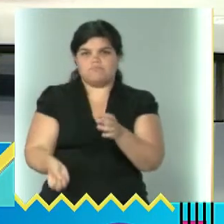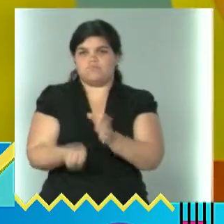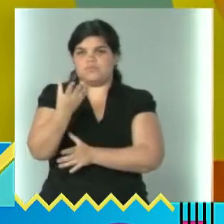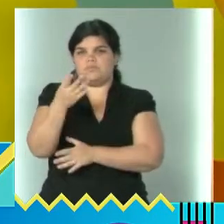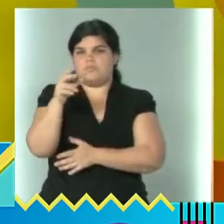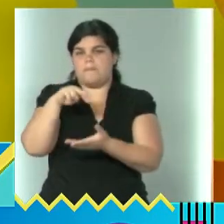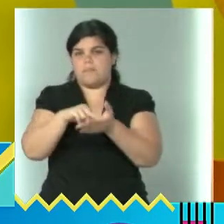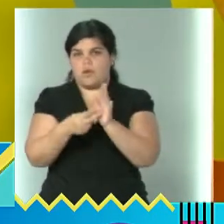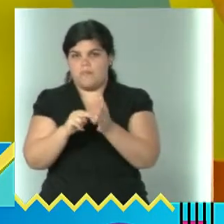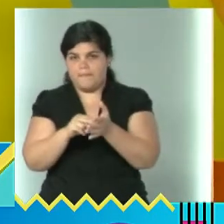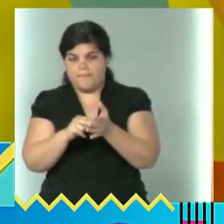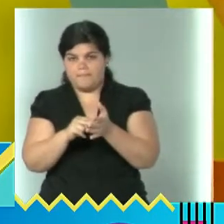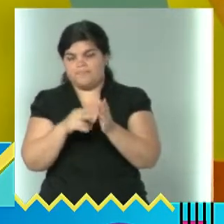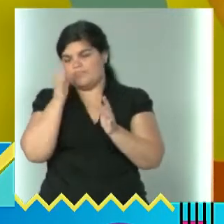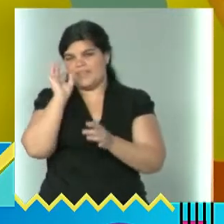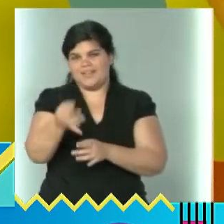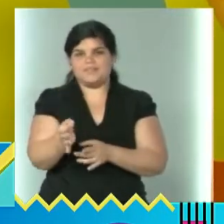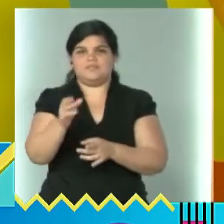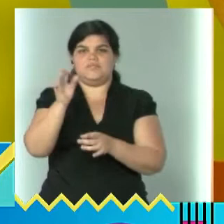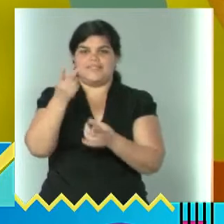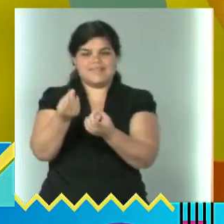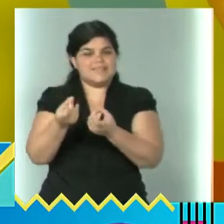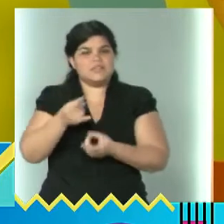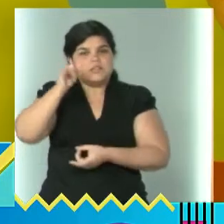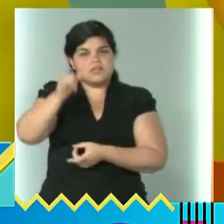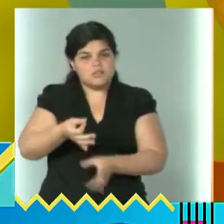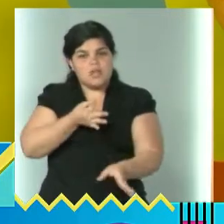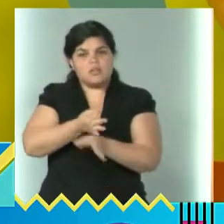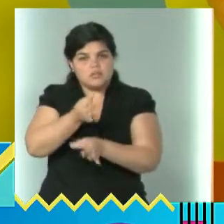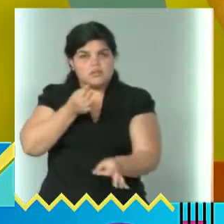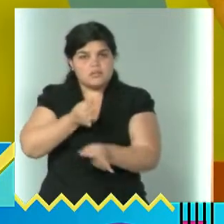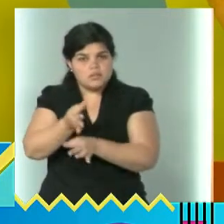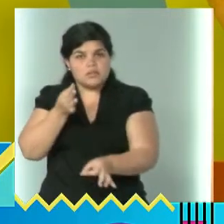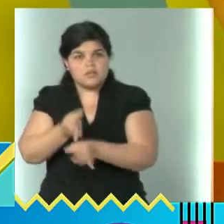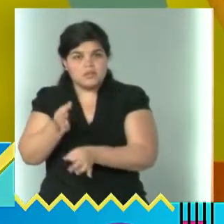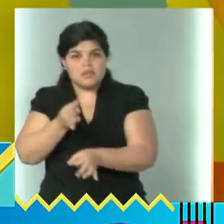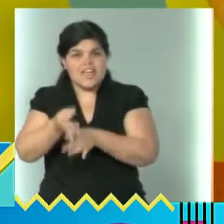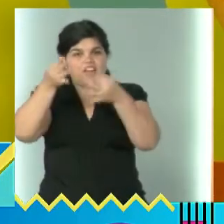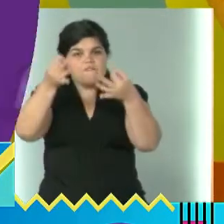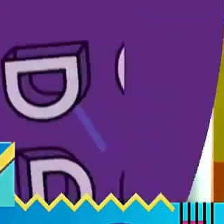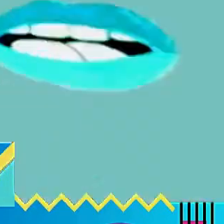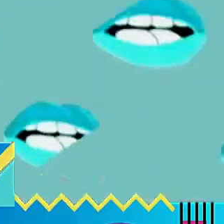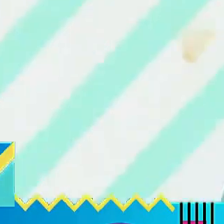Efectivamente, sería muy bueno, sería necesario educar, intentar hacerlo formalmente